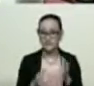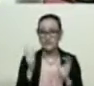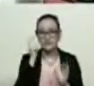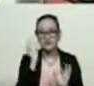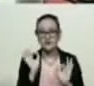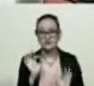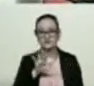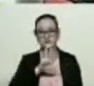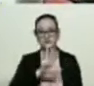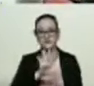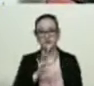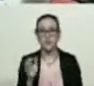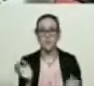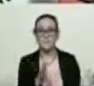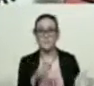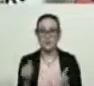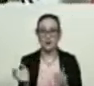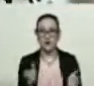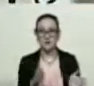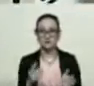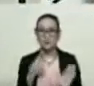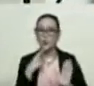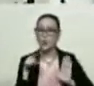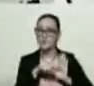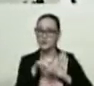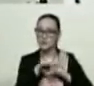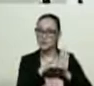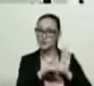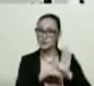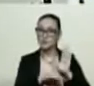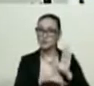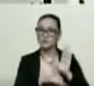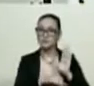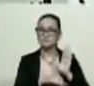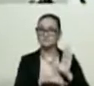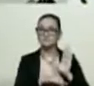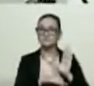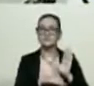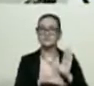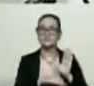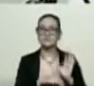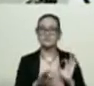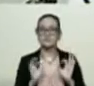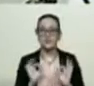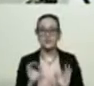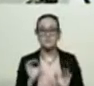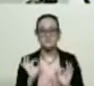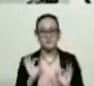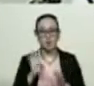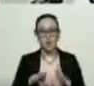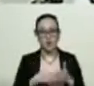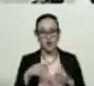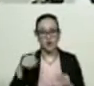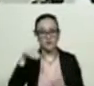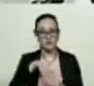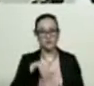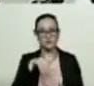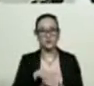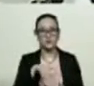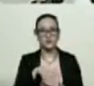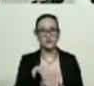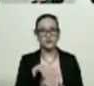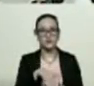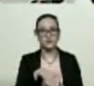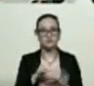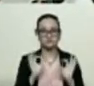5 de marzo cumpliendo y decimos nuevamente con el cronograma electoral tal como ha